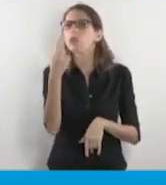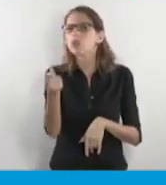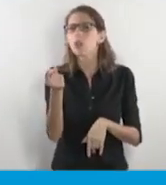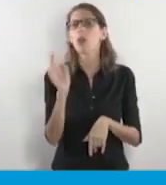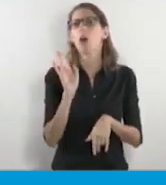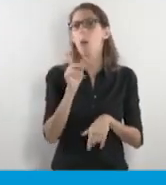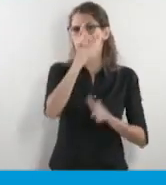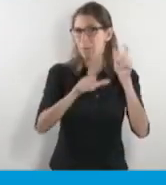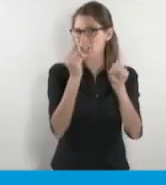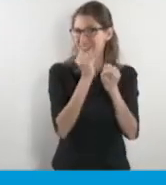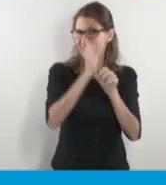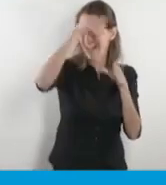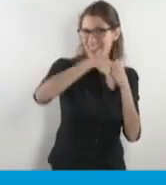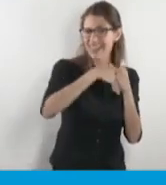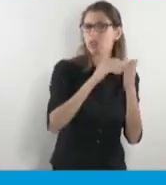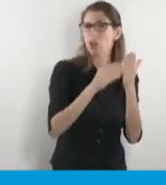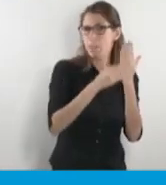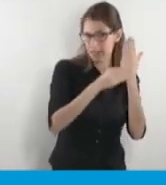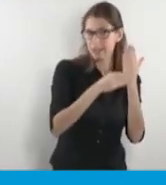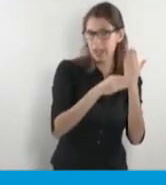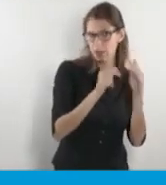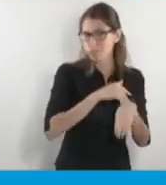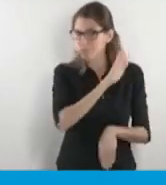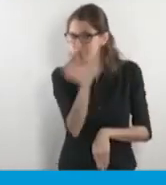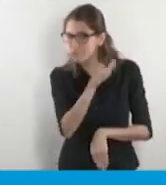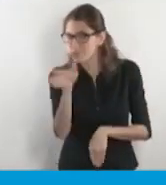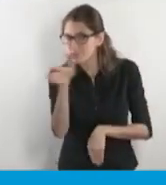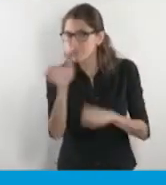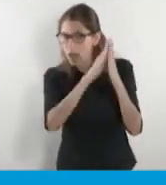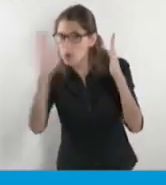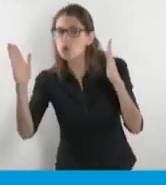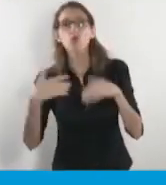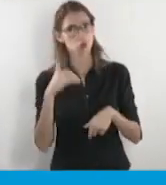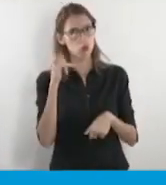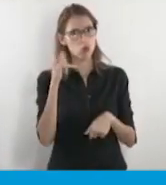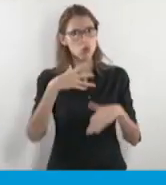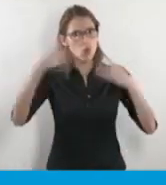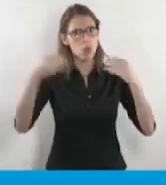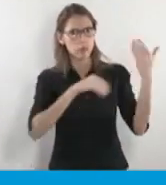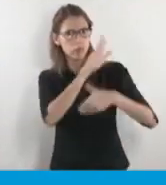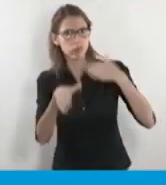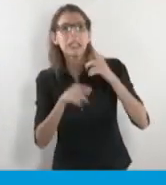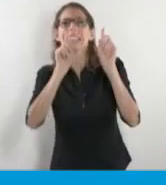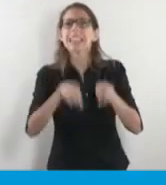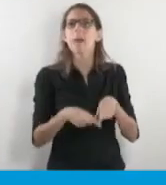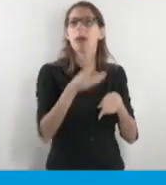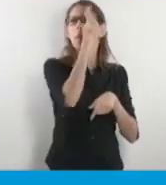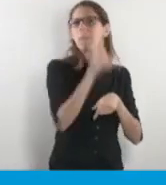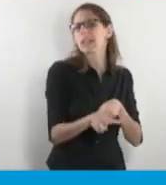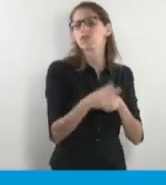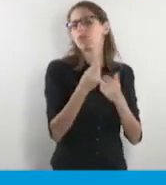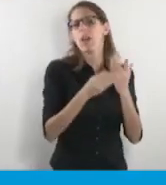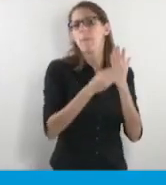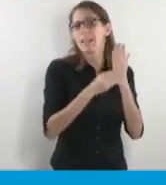van los funcionarios si van los funcionarios vienen usan apoyamos también a los equipos técnicos de los funcionarios con